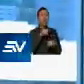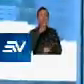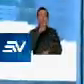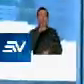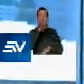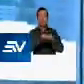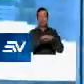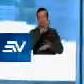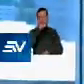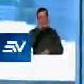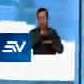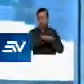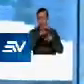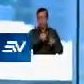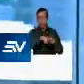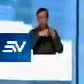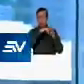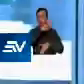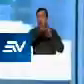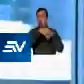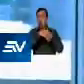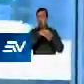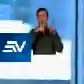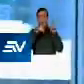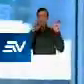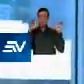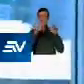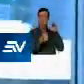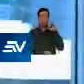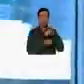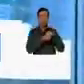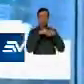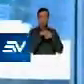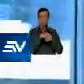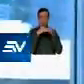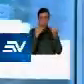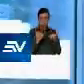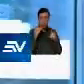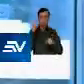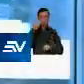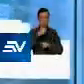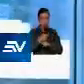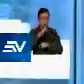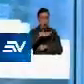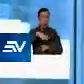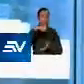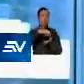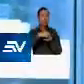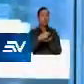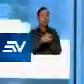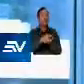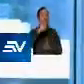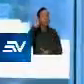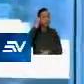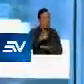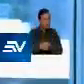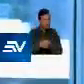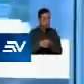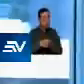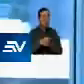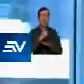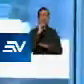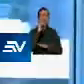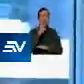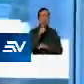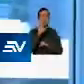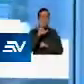horas. A las 4 de la tarde, desde el día de hoy, empieza a regir el toque de queda para la provincia del Guayas. Se termina